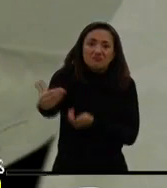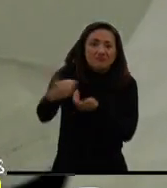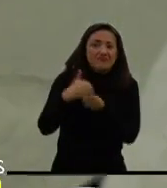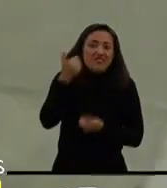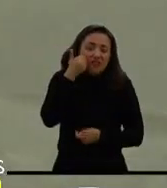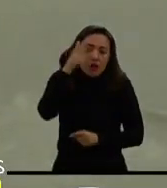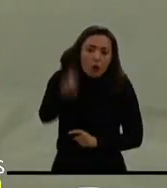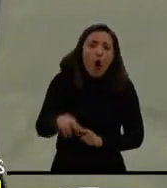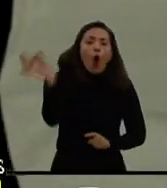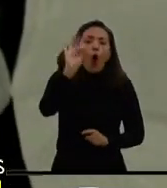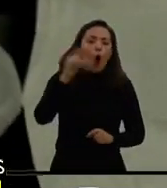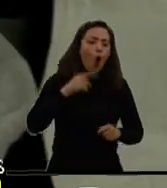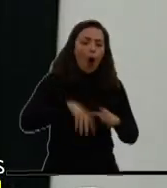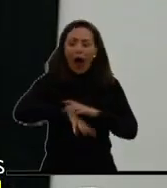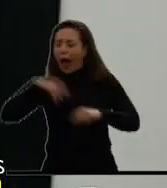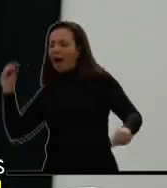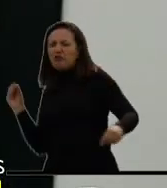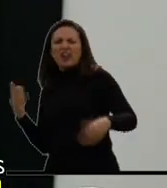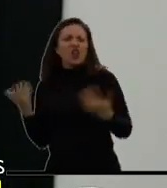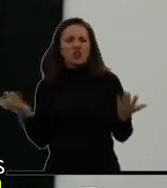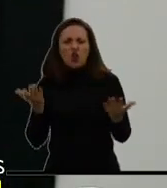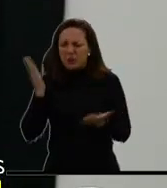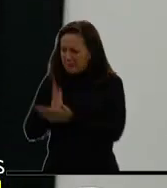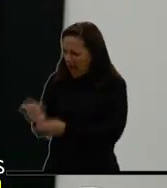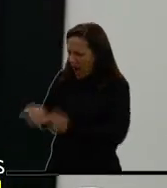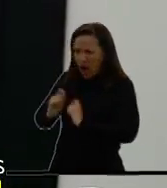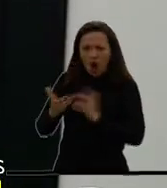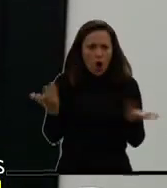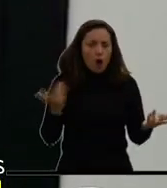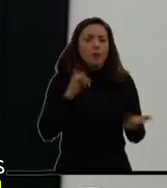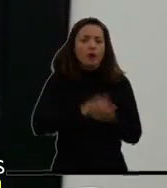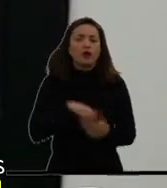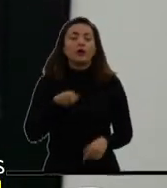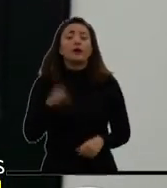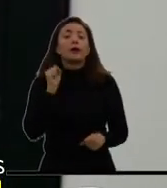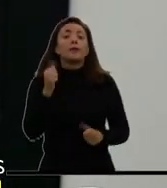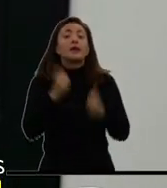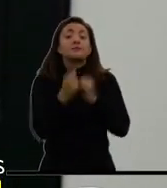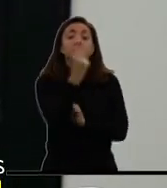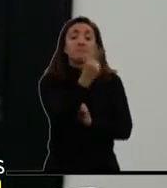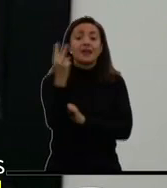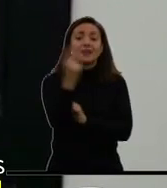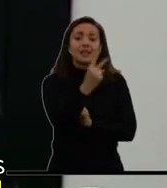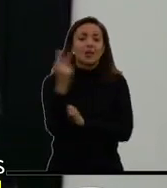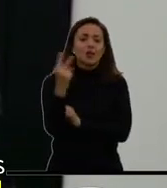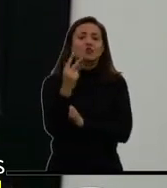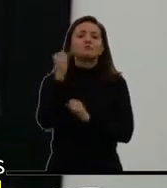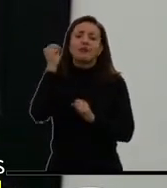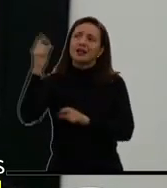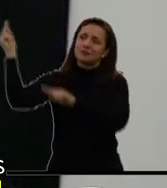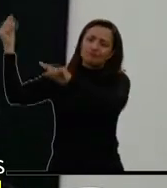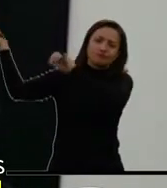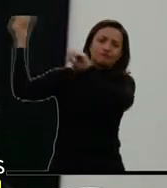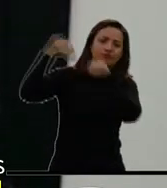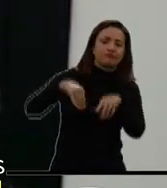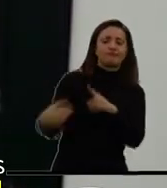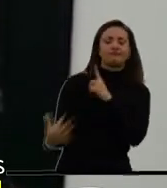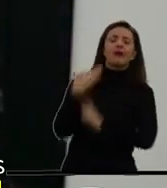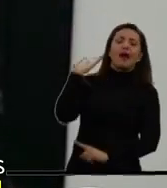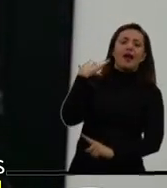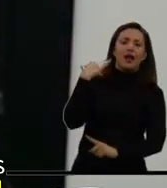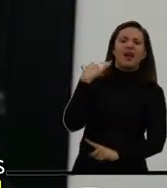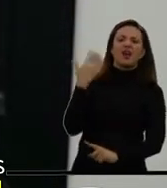labores médicas 22 son casos importados o relacionados con la importación esto qué quiere decir que una persona está